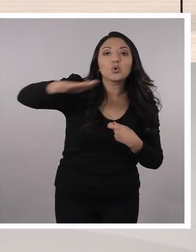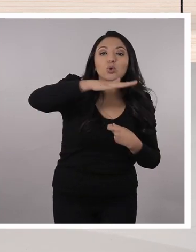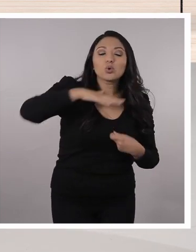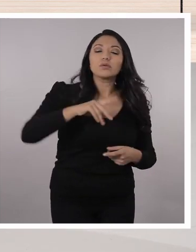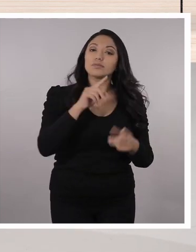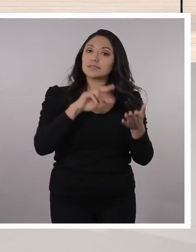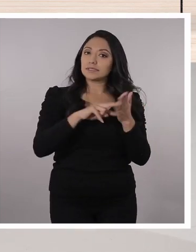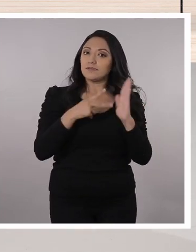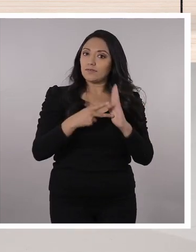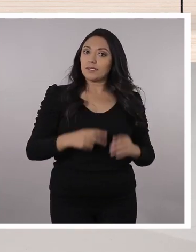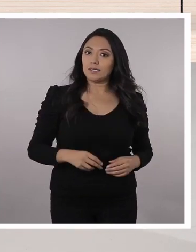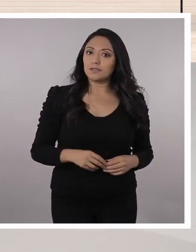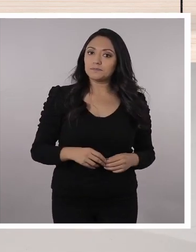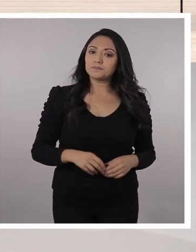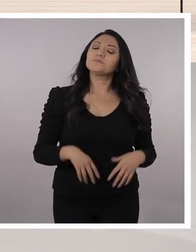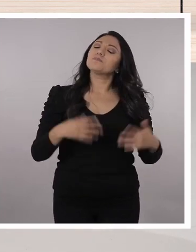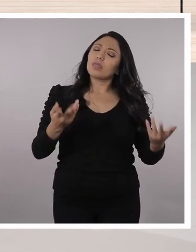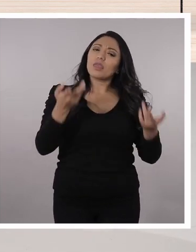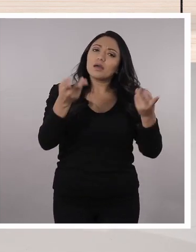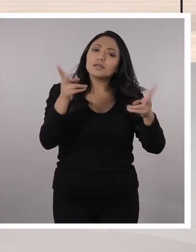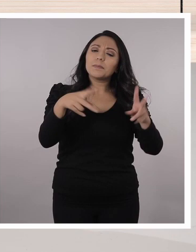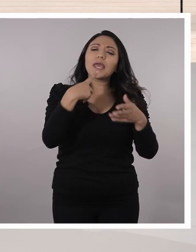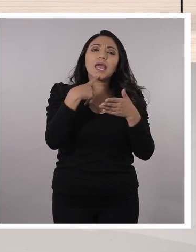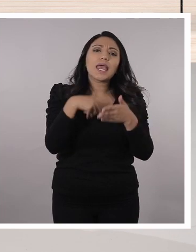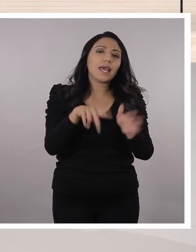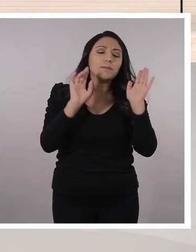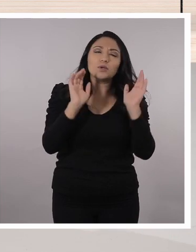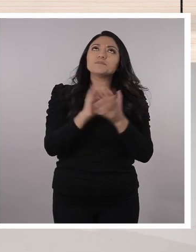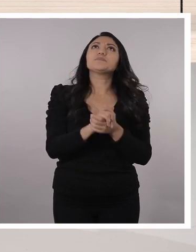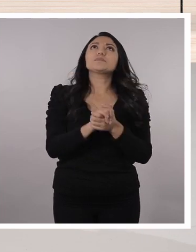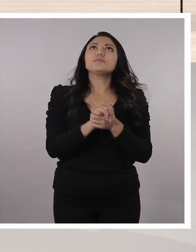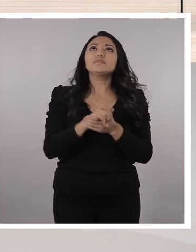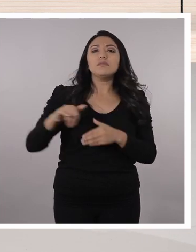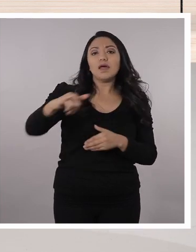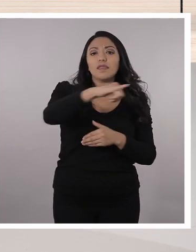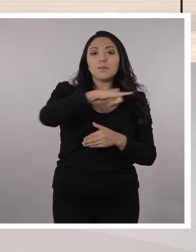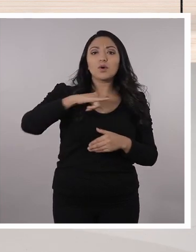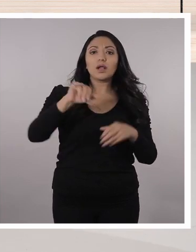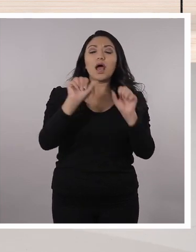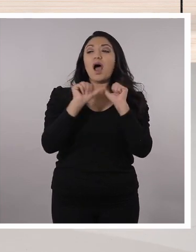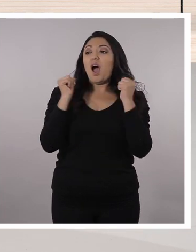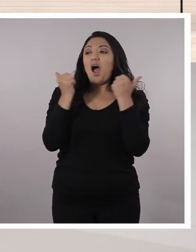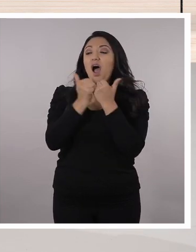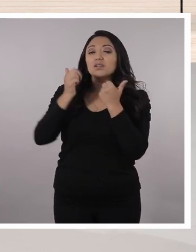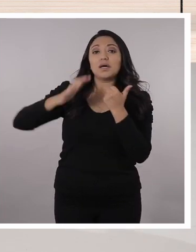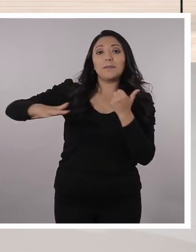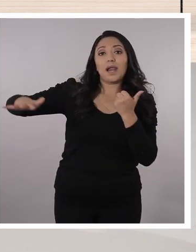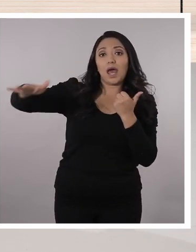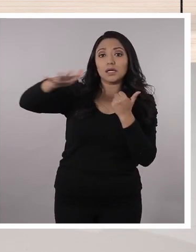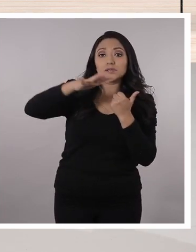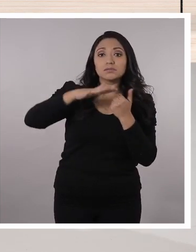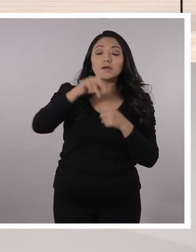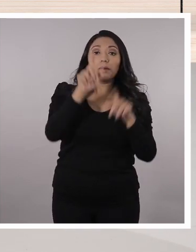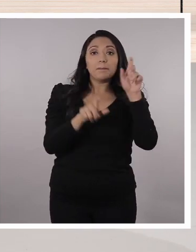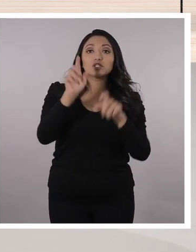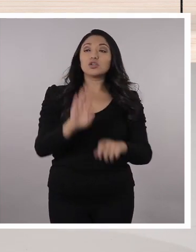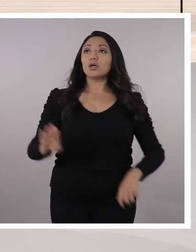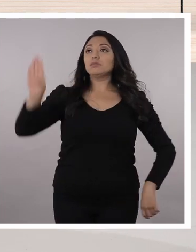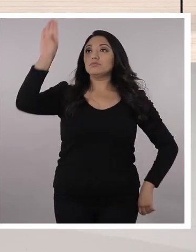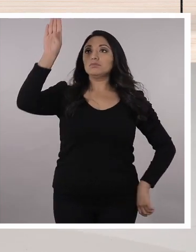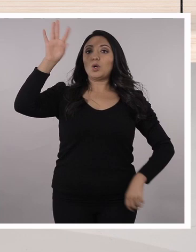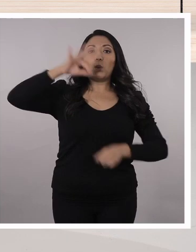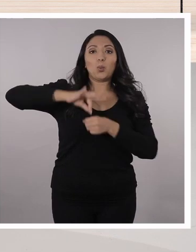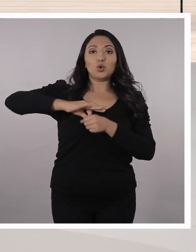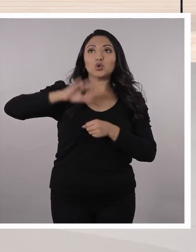democracia. Y también podemos encontrar ejemplos de democracia, por ejemplo, en las asambleas populares, donde las personas pueden